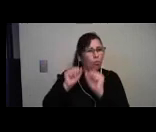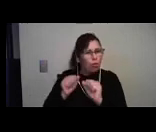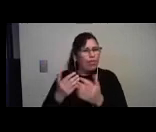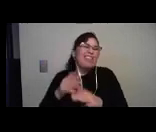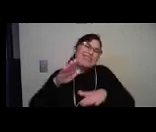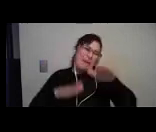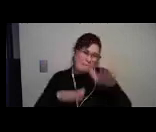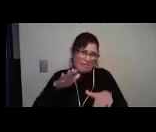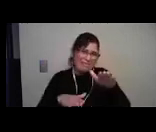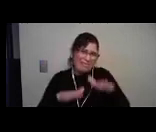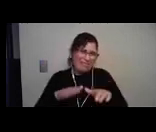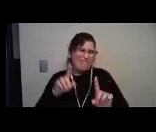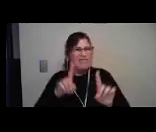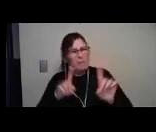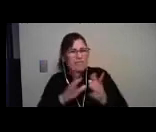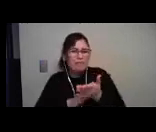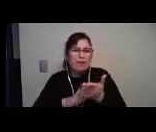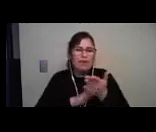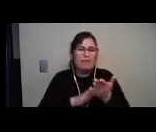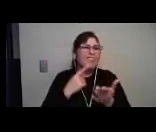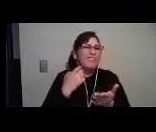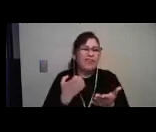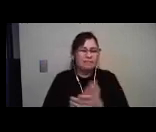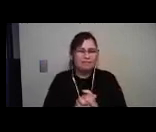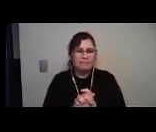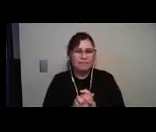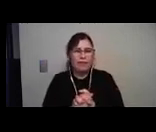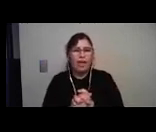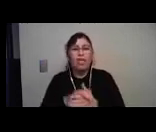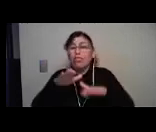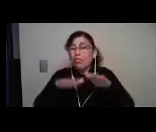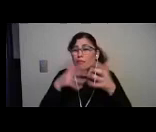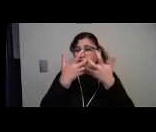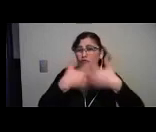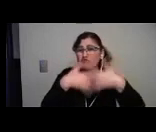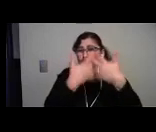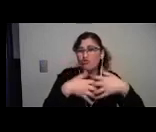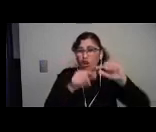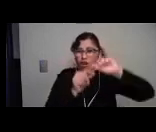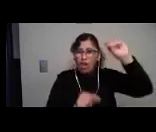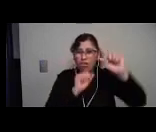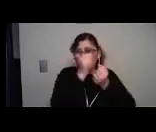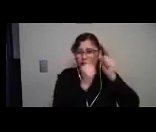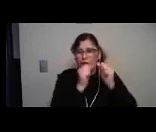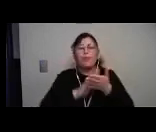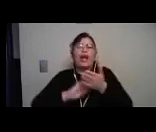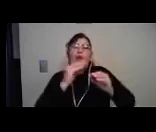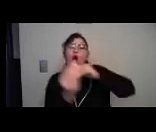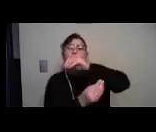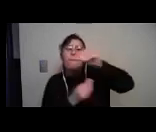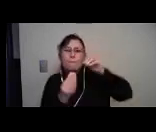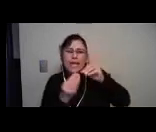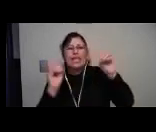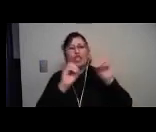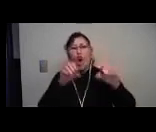depender básicamente de la función que tenga cada nervio, si el nervio es mixto, si el nervio es motor o